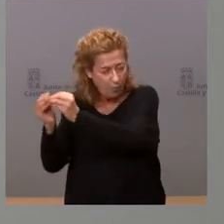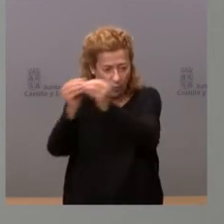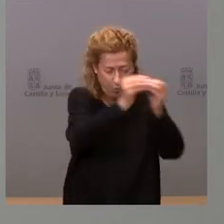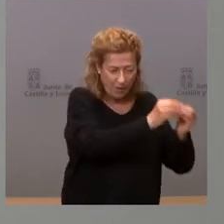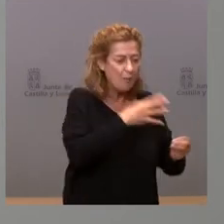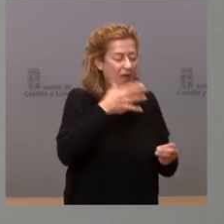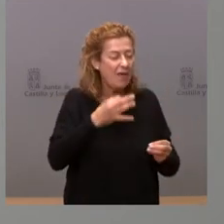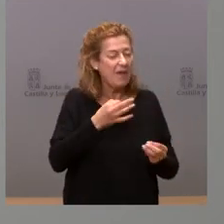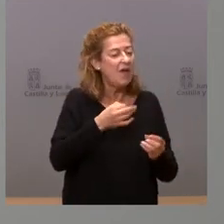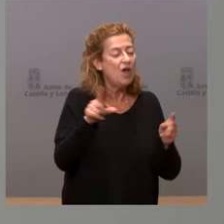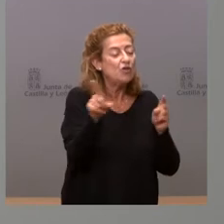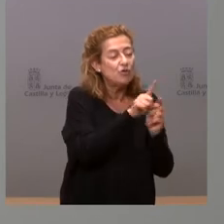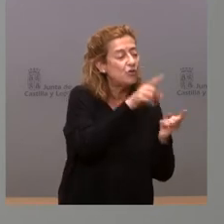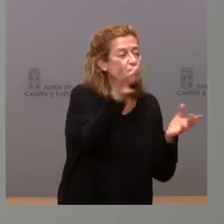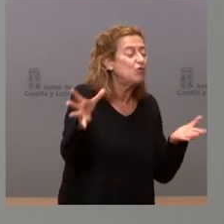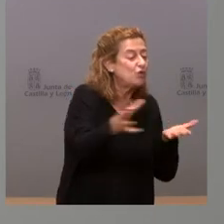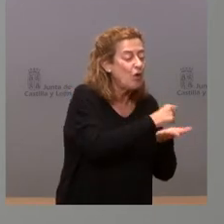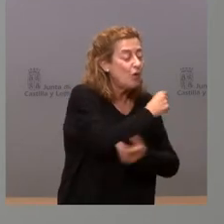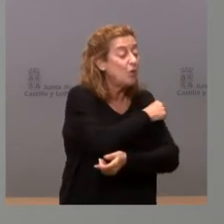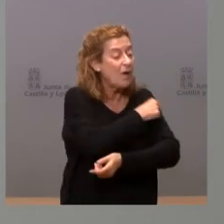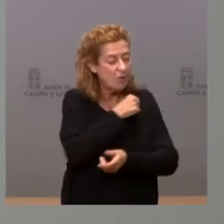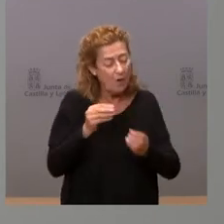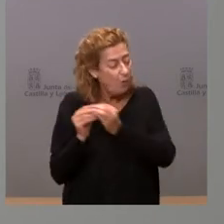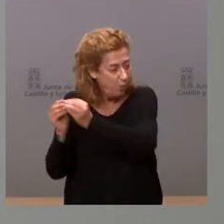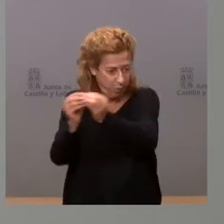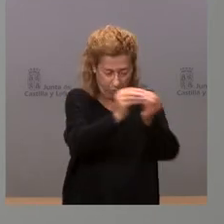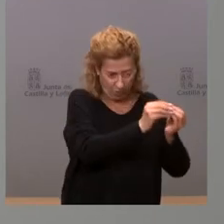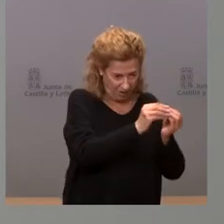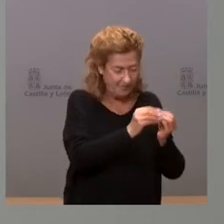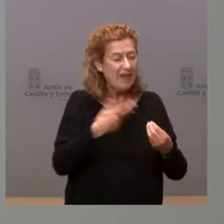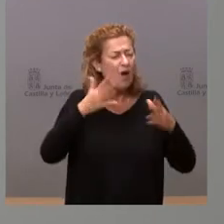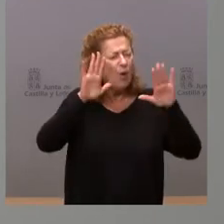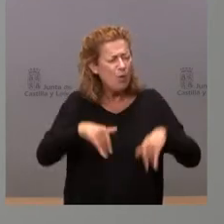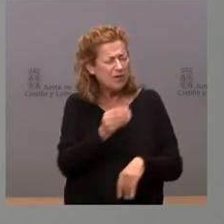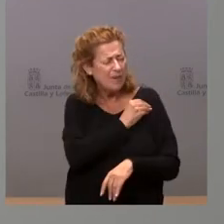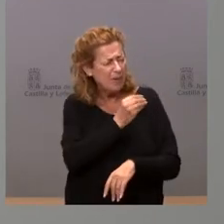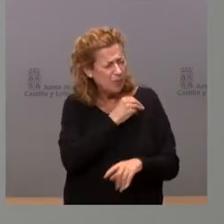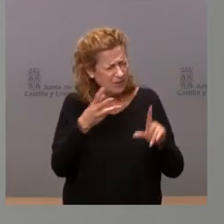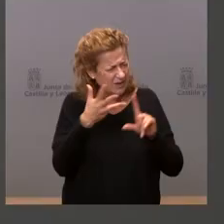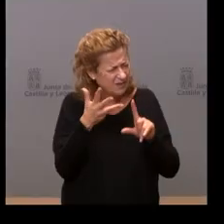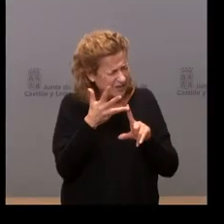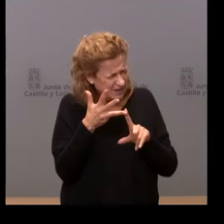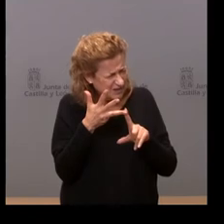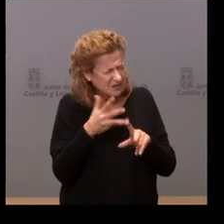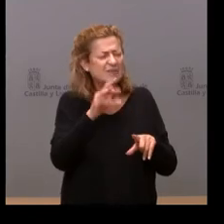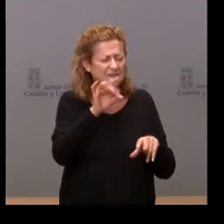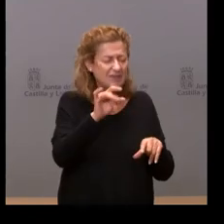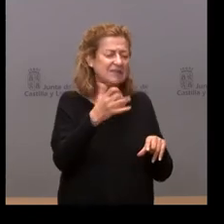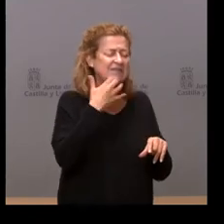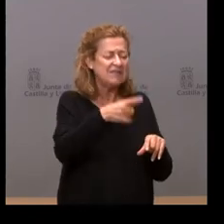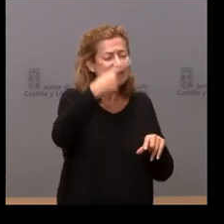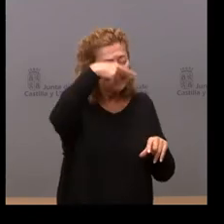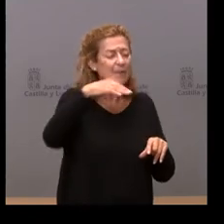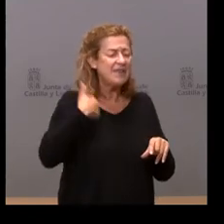que garantizar la equidad en la llegada a la vacuna y la última pregunta de los tres es y si saben ya dónde